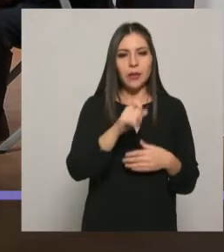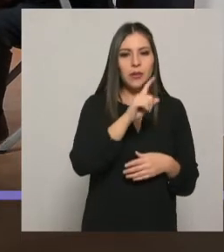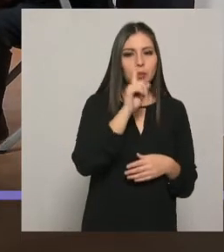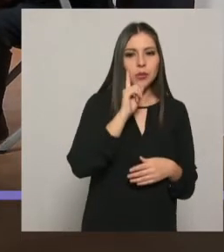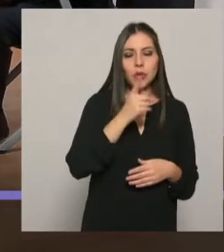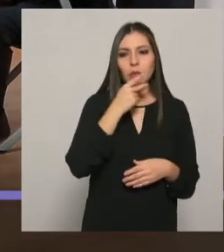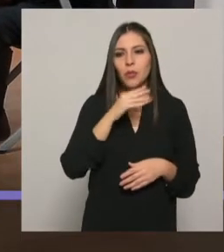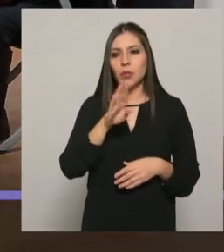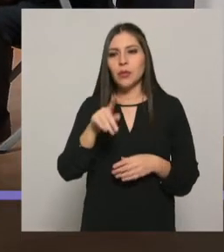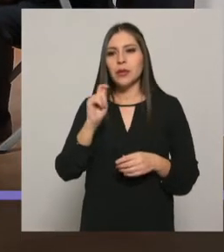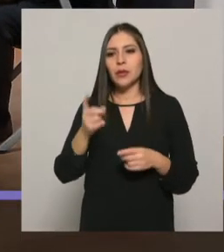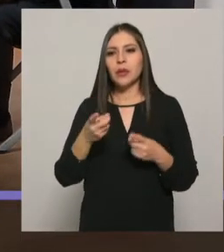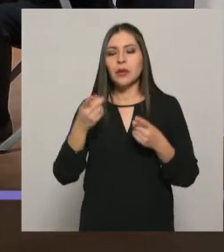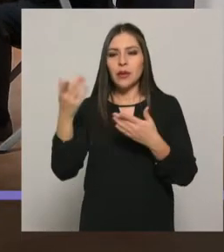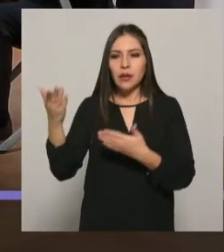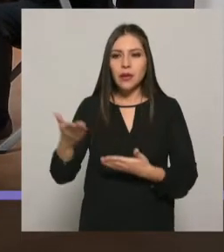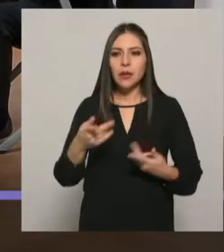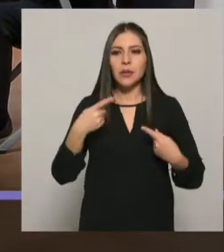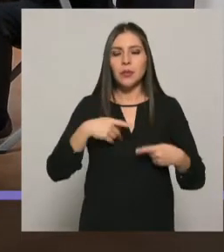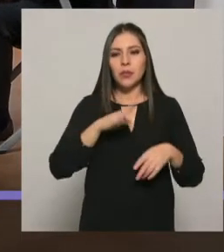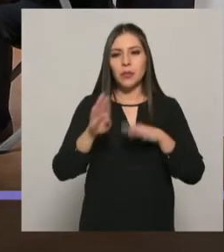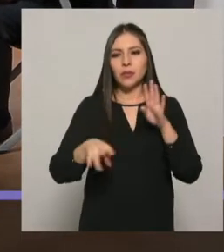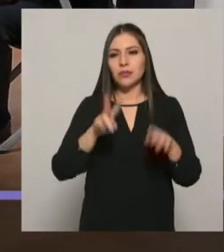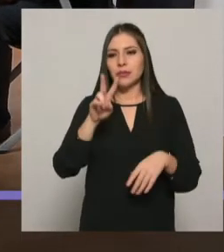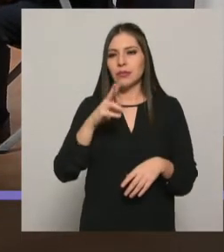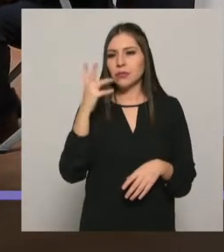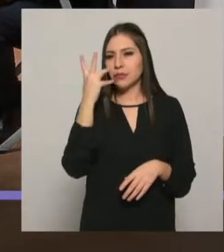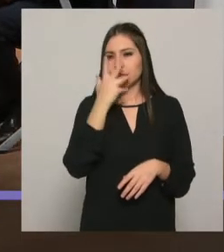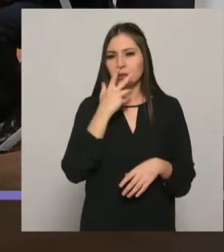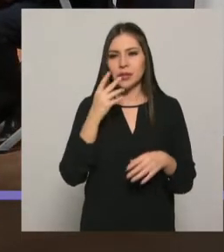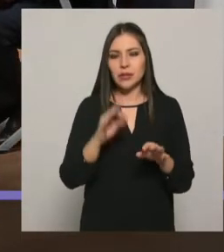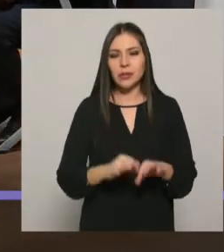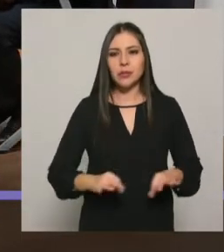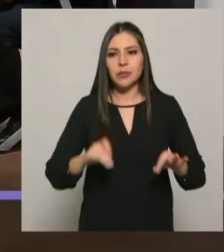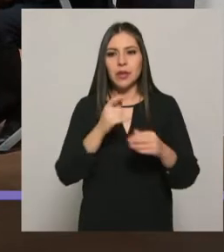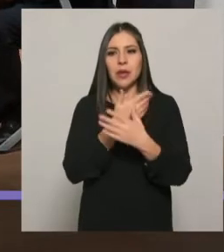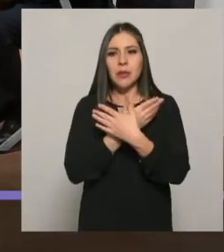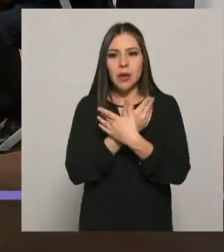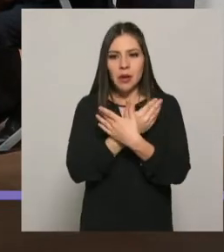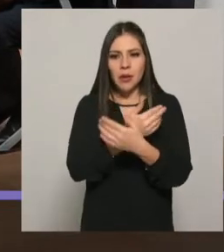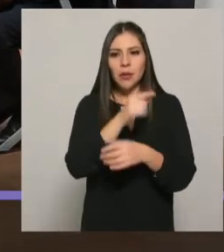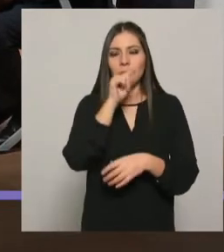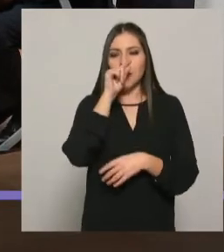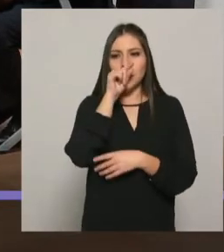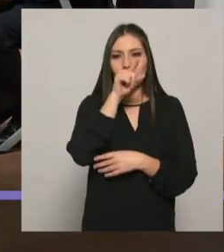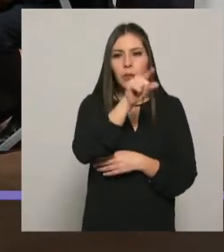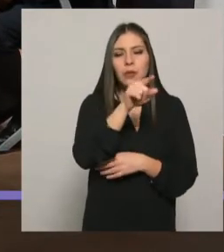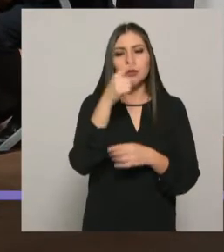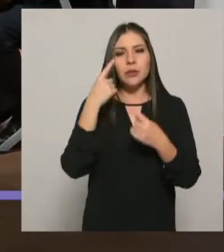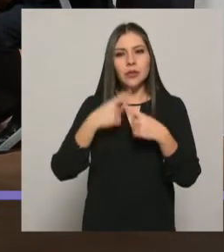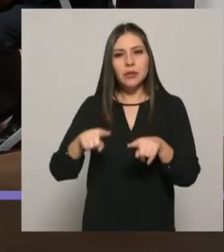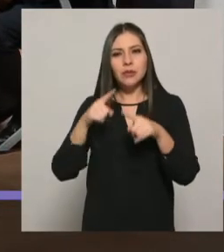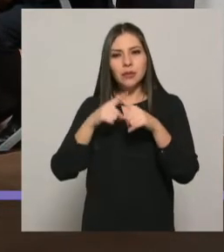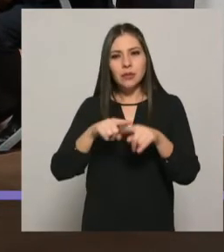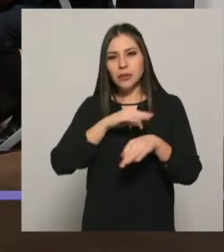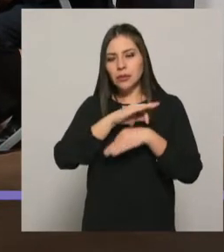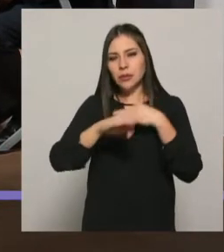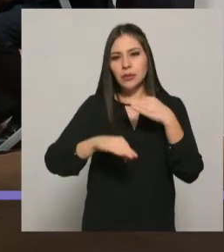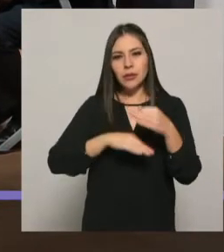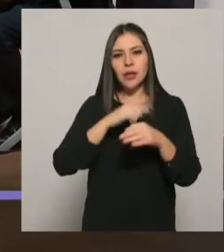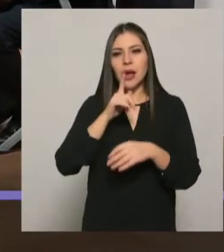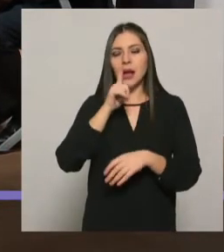que recibían a las ánimas. Y qué belleza simbólica de la mariposa, el colibrí y estas almas convertidas en